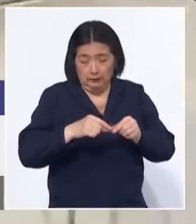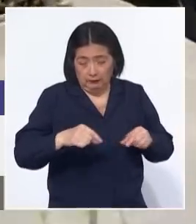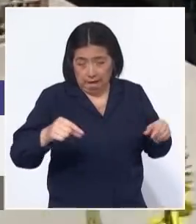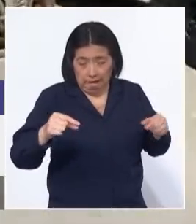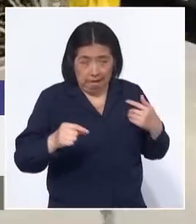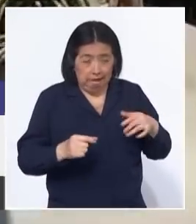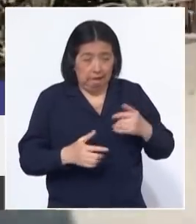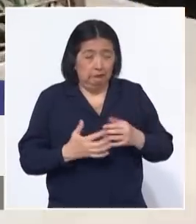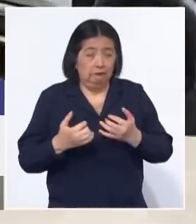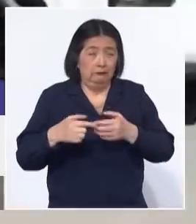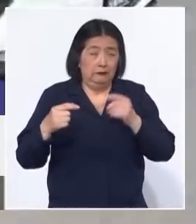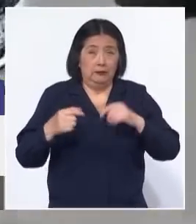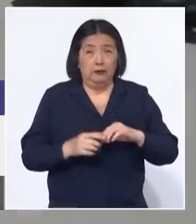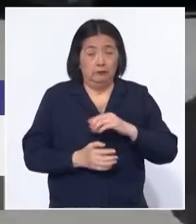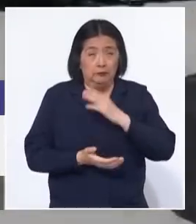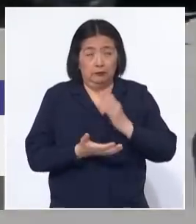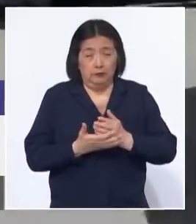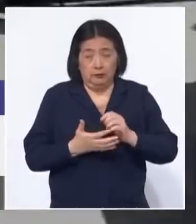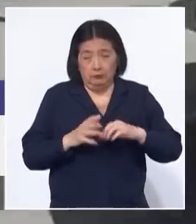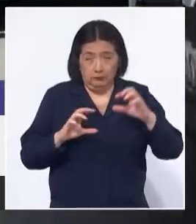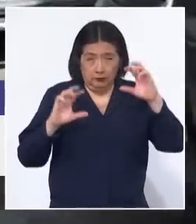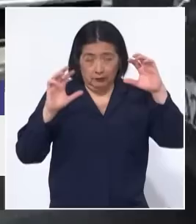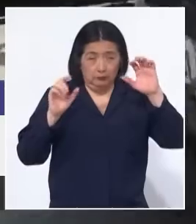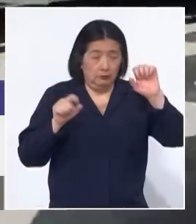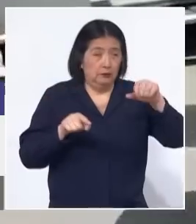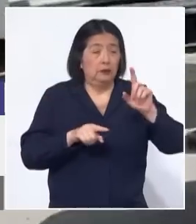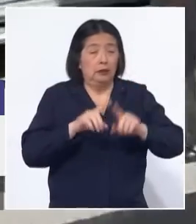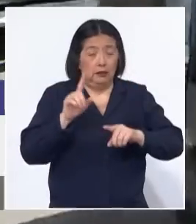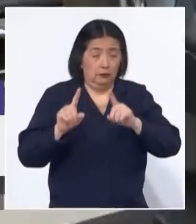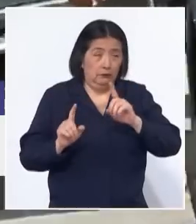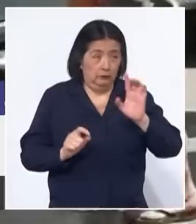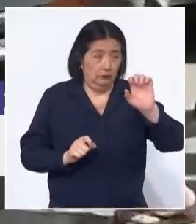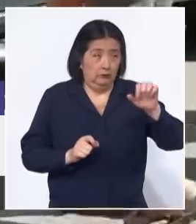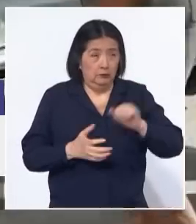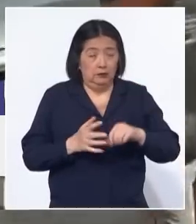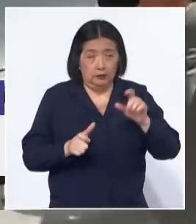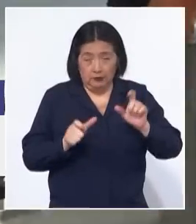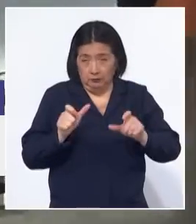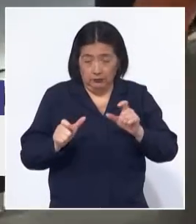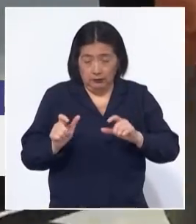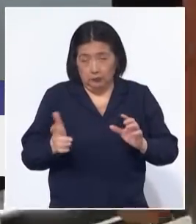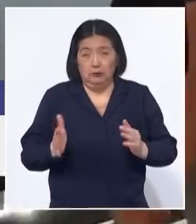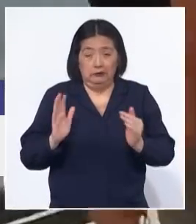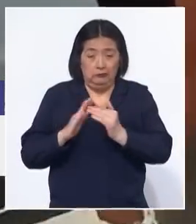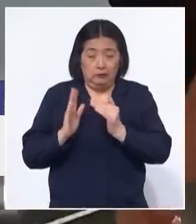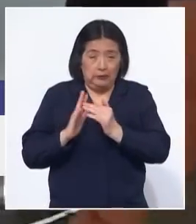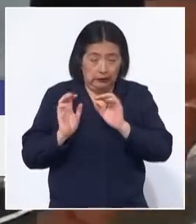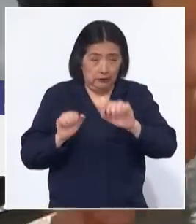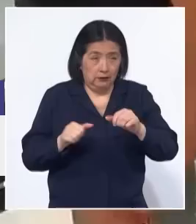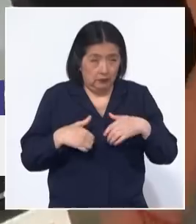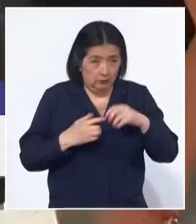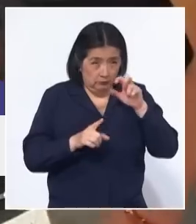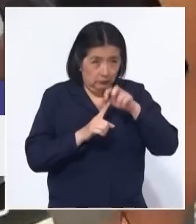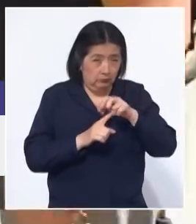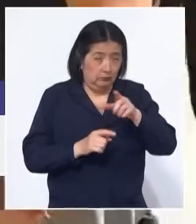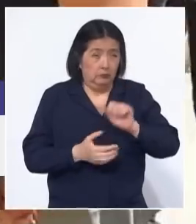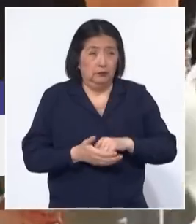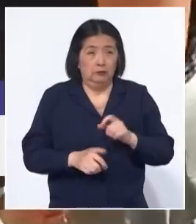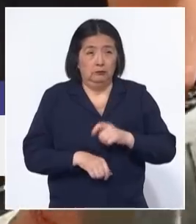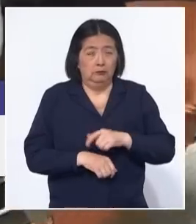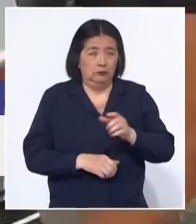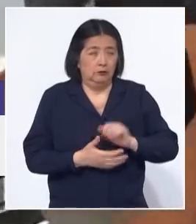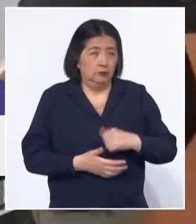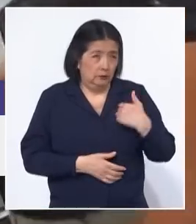Entonces hay problemas con las cámaras de seguridad, pero sí hay algunas de vecinos propiamente que habrían podido registrar ese